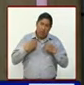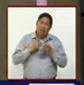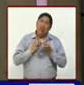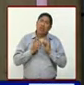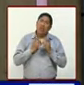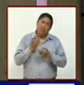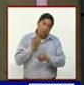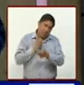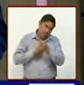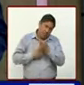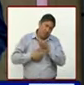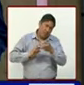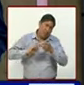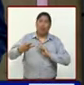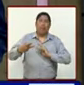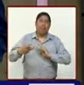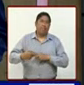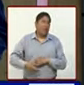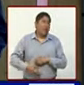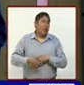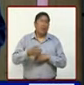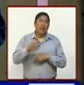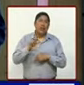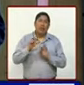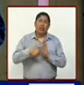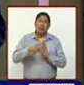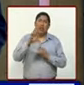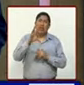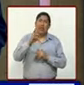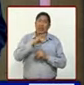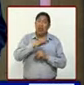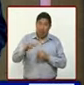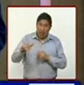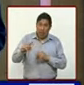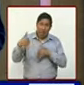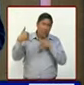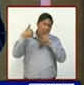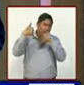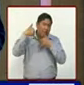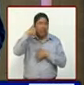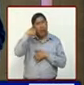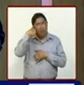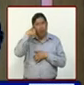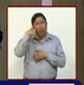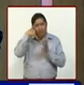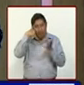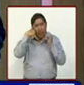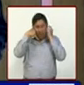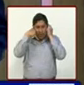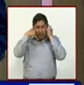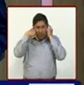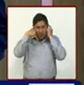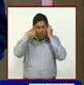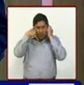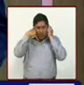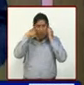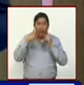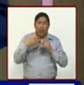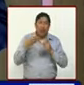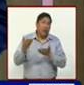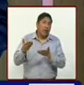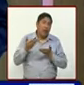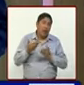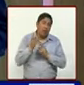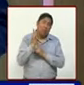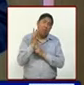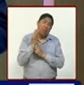hijo. 4:30, 5 de la tarde. A las 6:30 se comunican nuevamente de su casa con él para que traiga